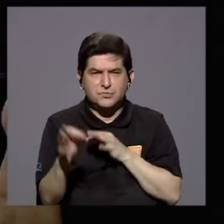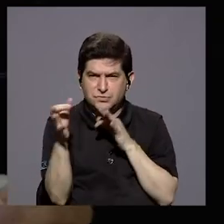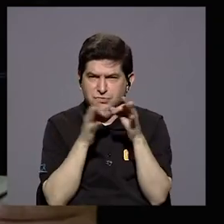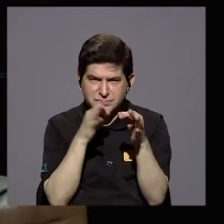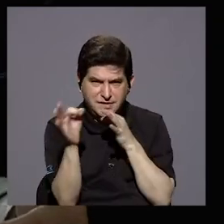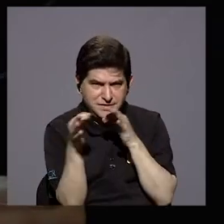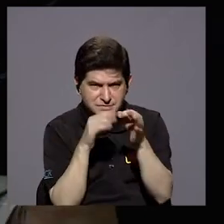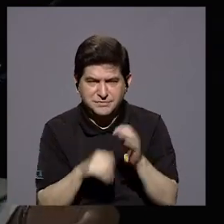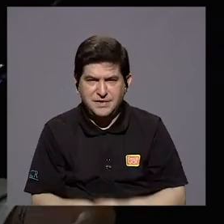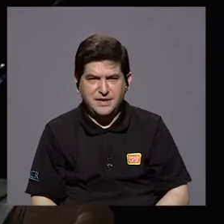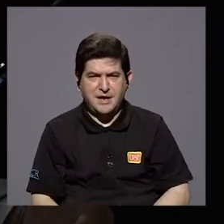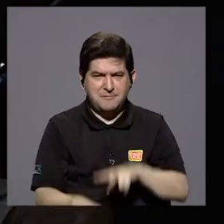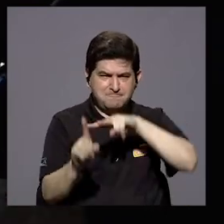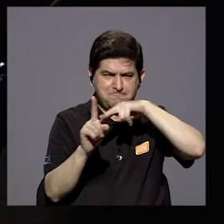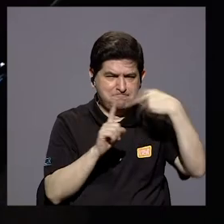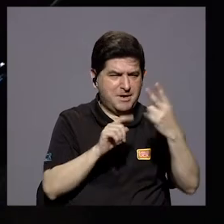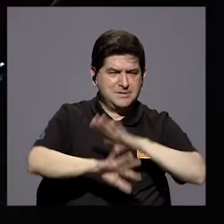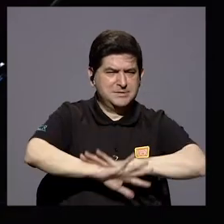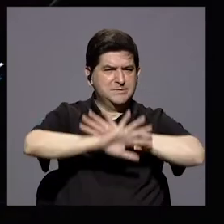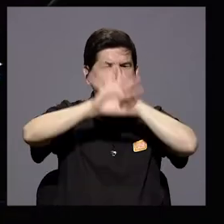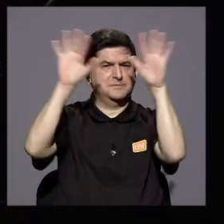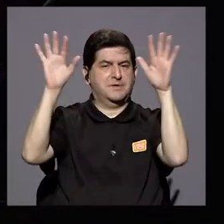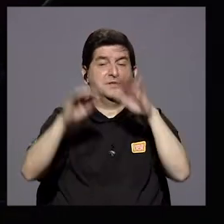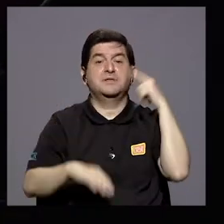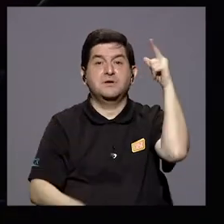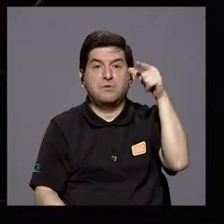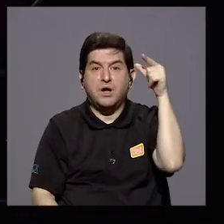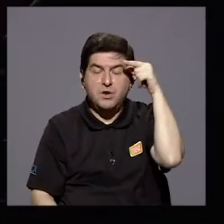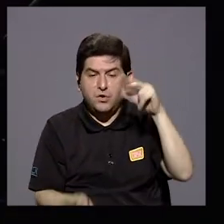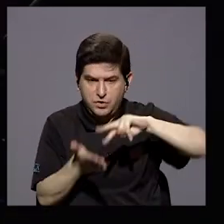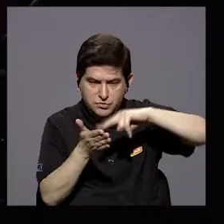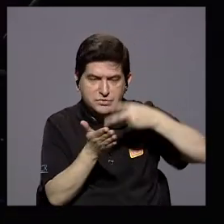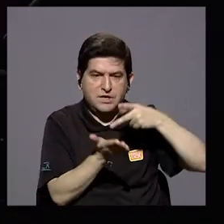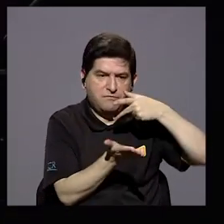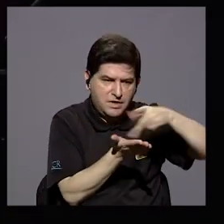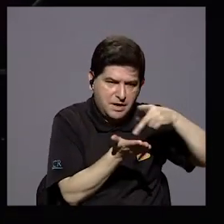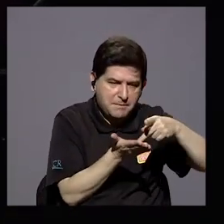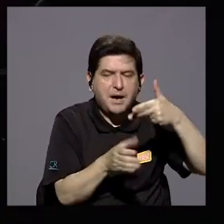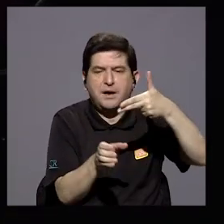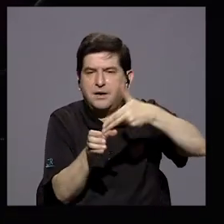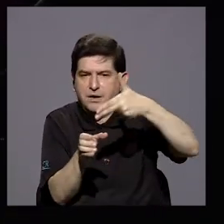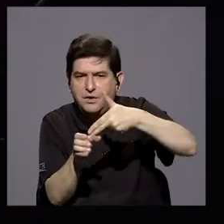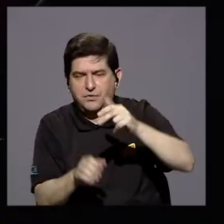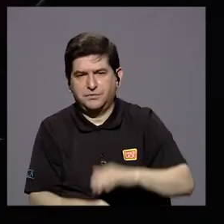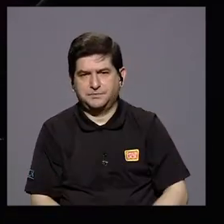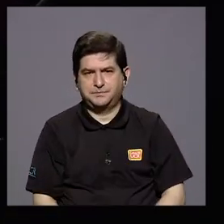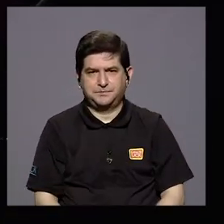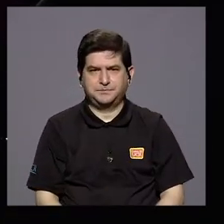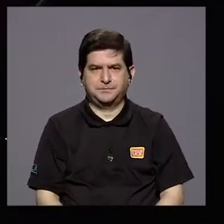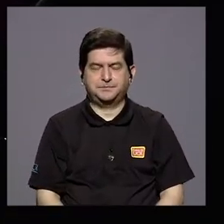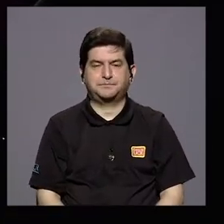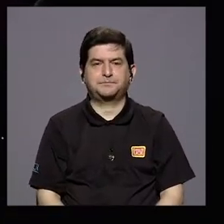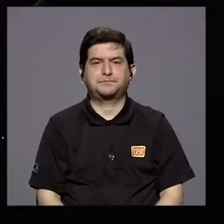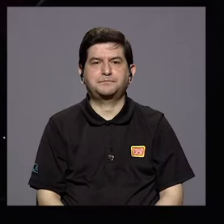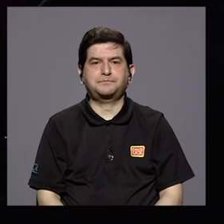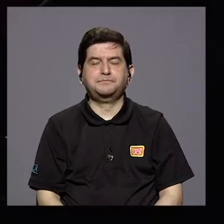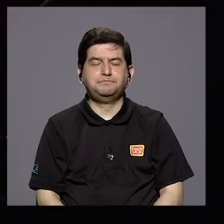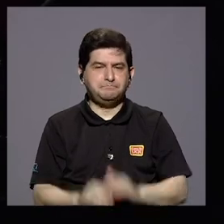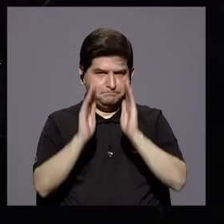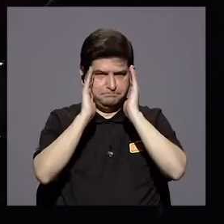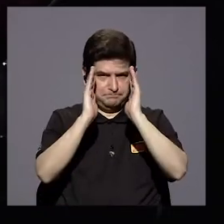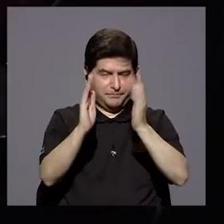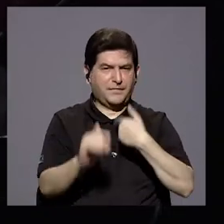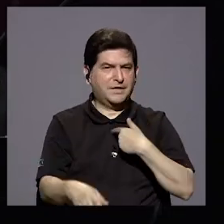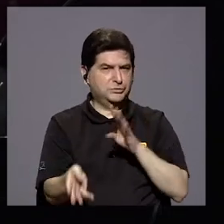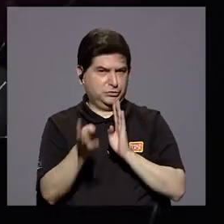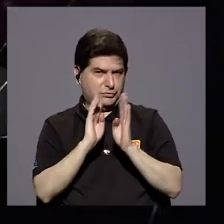de vista sobre esa perspectiva de la transparencia que pasa, por supuesto, por salarios, combustible, etcétera. Doña Aida. Vea, yo